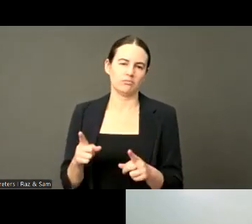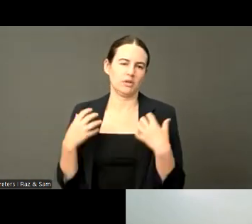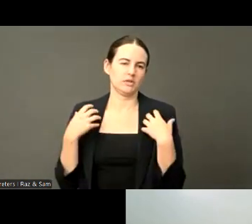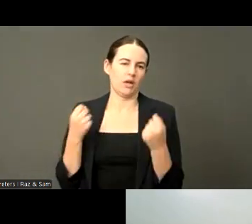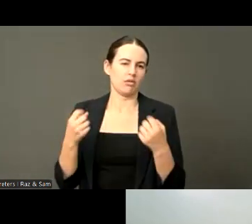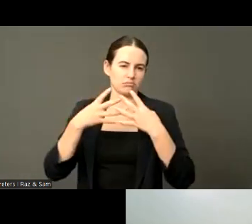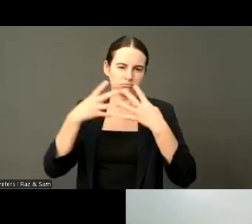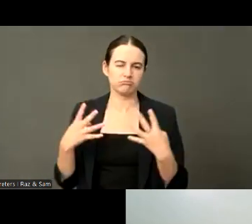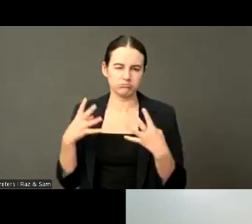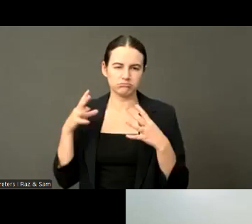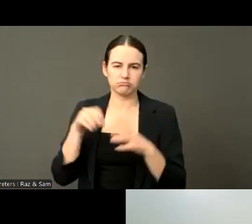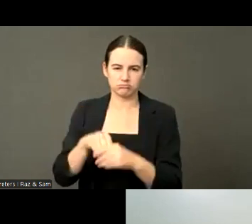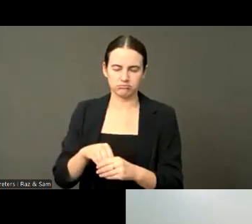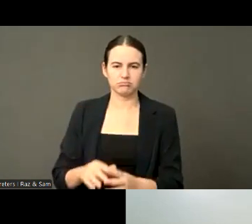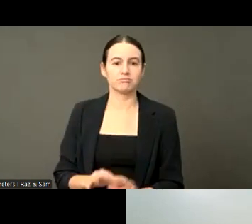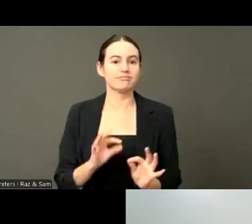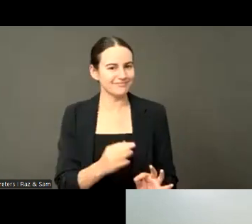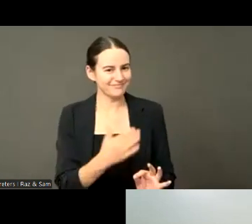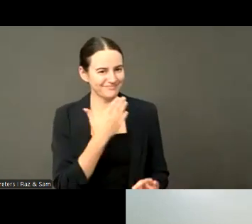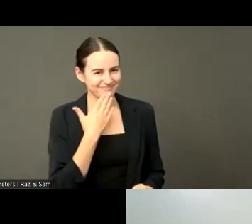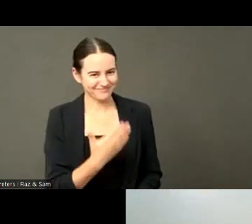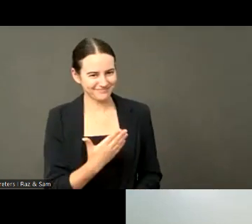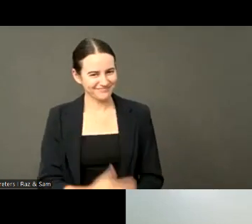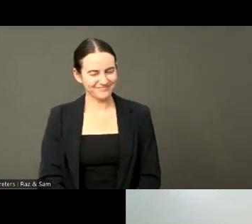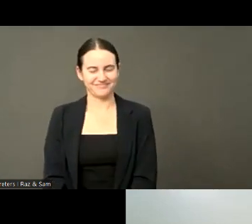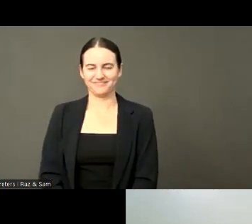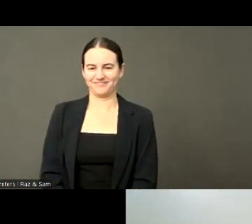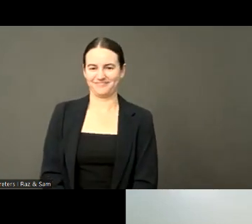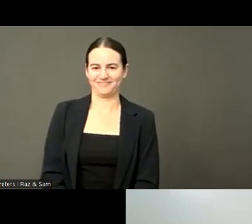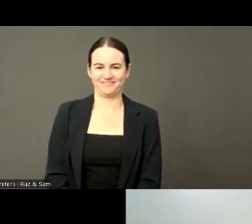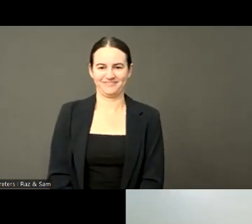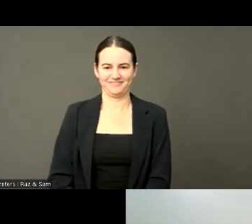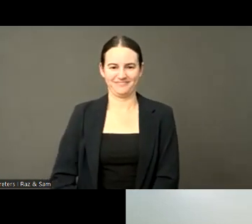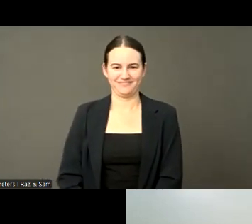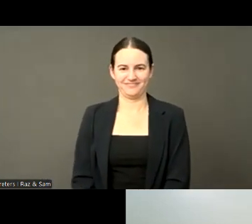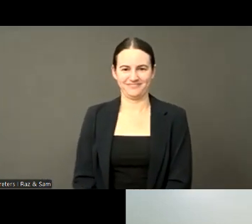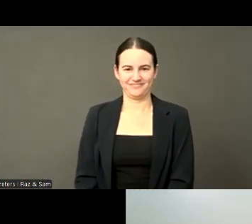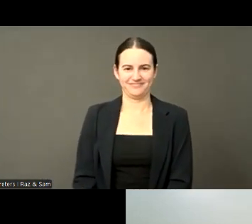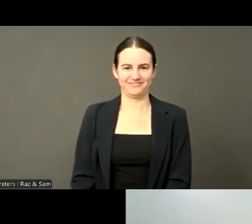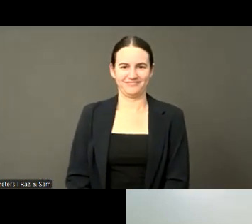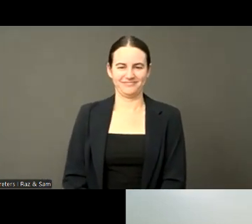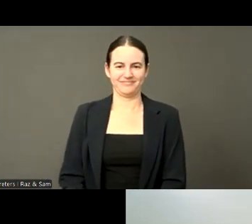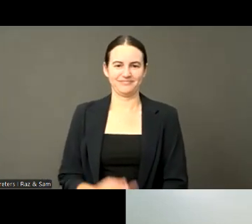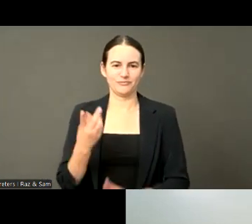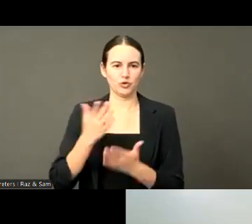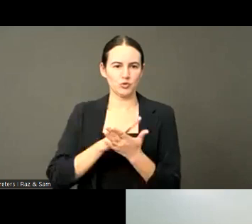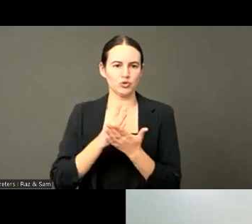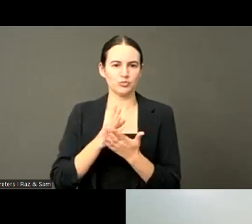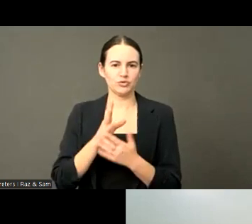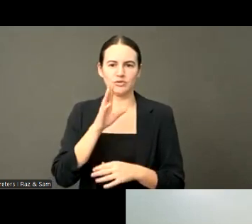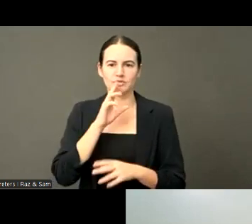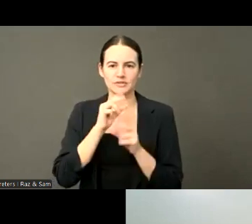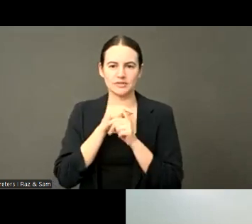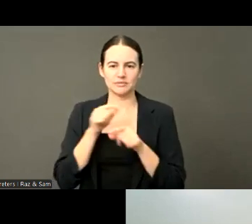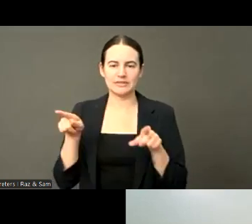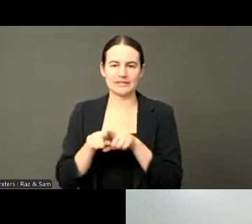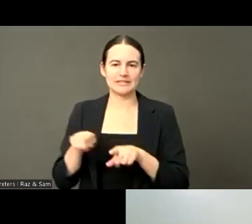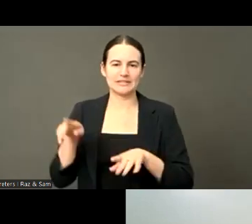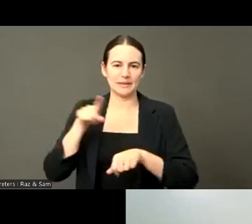Gracias, estimado Edilson. Sabemos que la iniciativa Brasil Saludable incluye